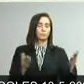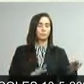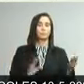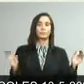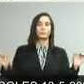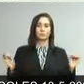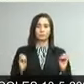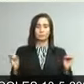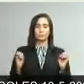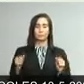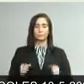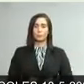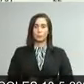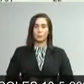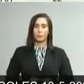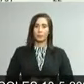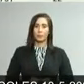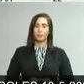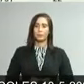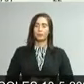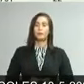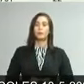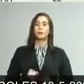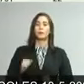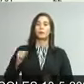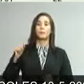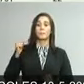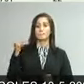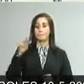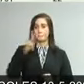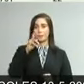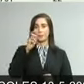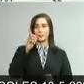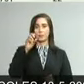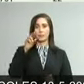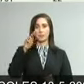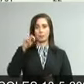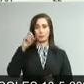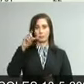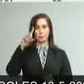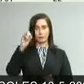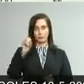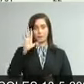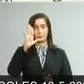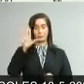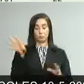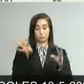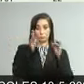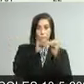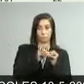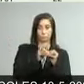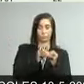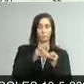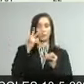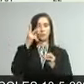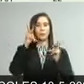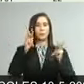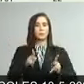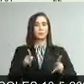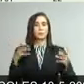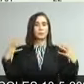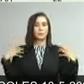cero fallecimientos. Pebernales, cero casos nuevos, cero acumulados, 2